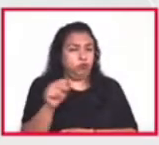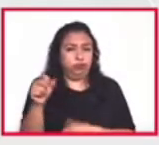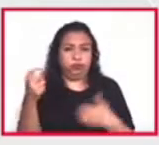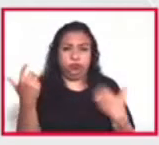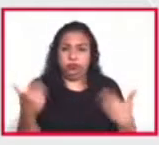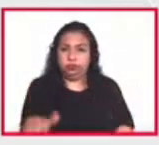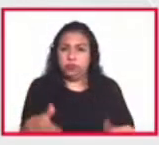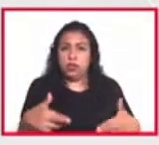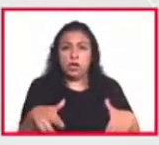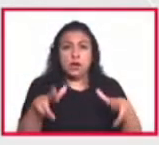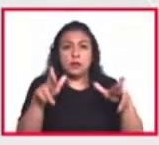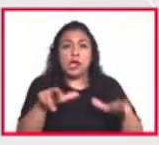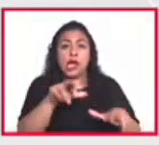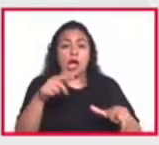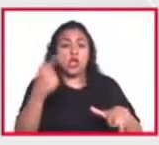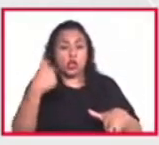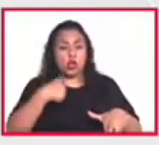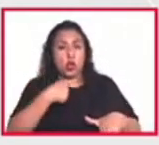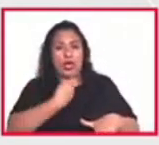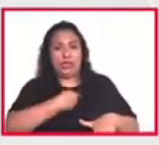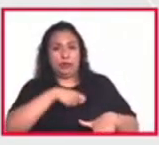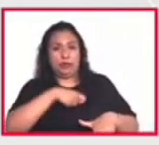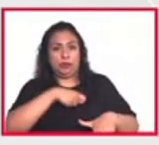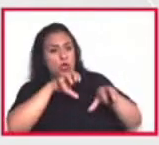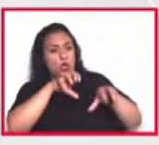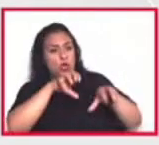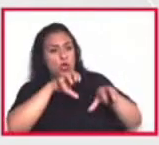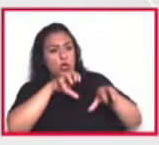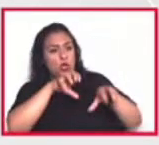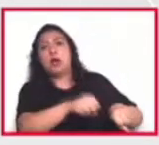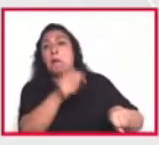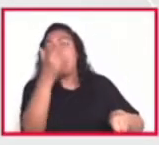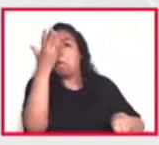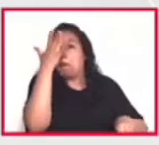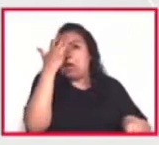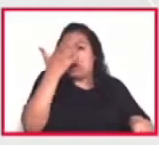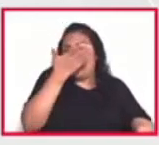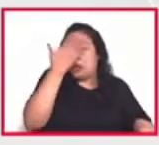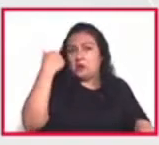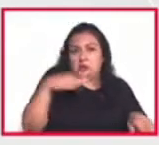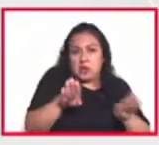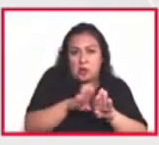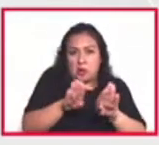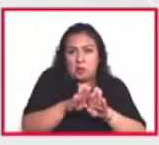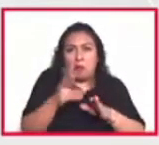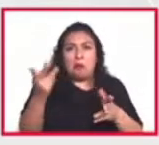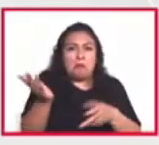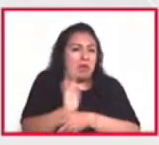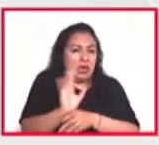representa un conquistador que por arte de no sé qué magia, pero la película no lo va a explicar,